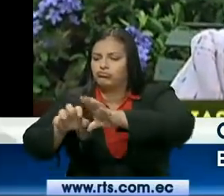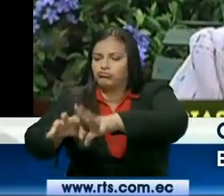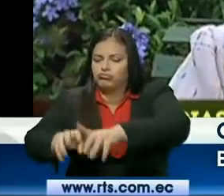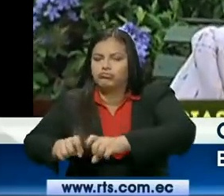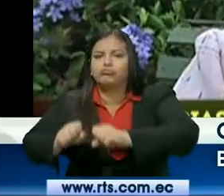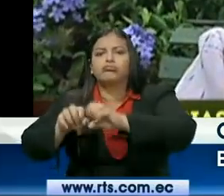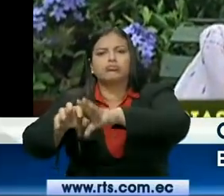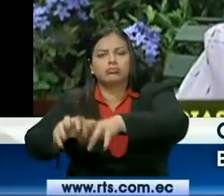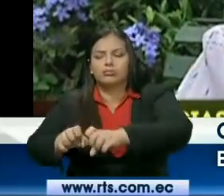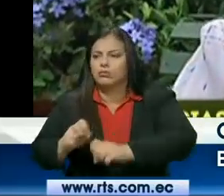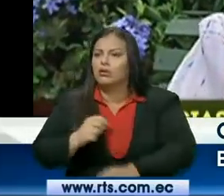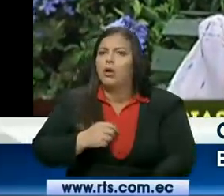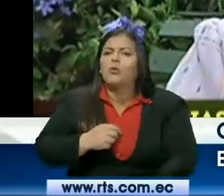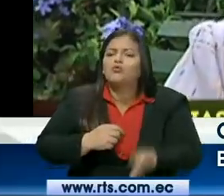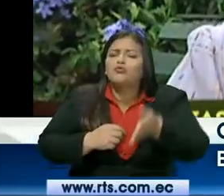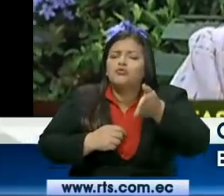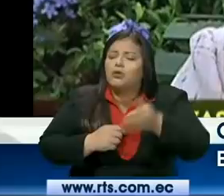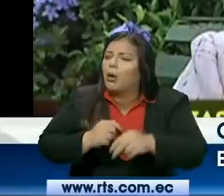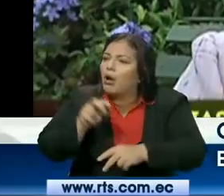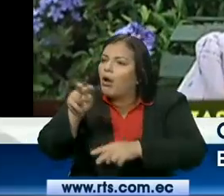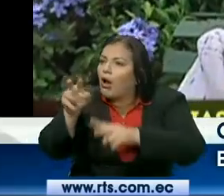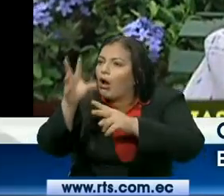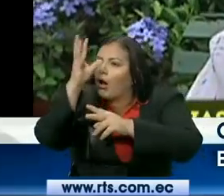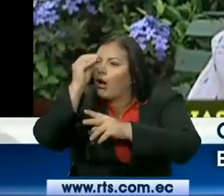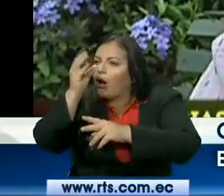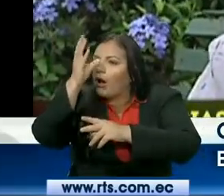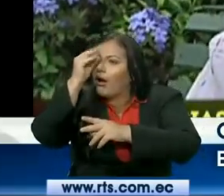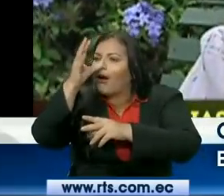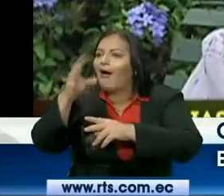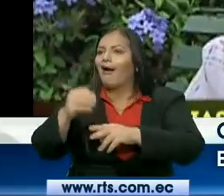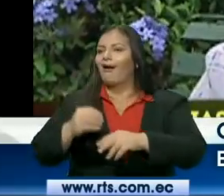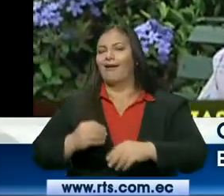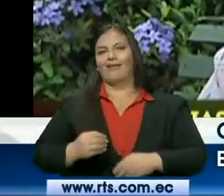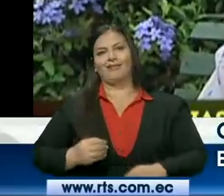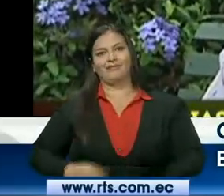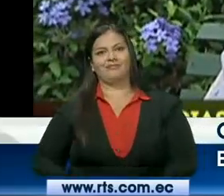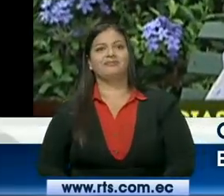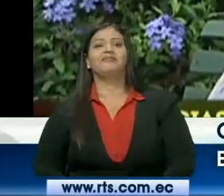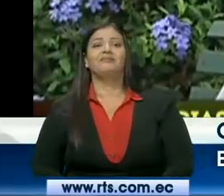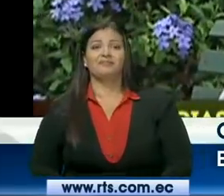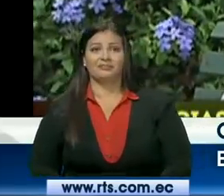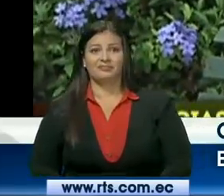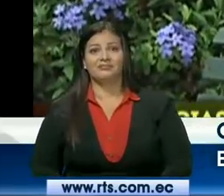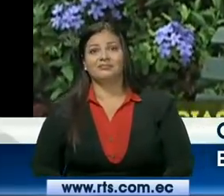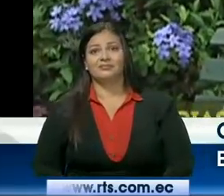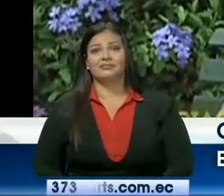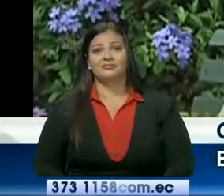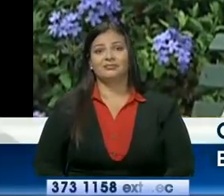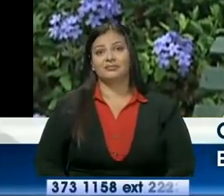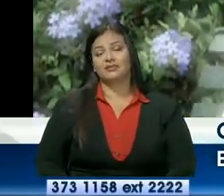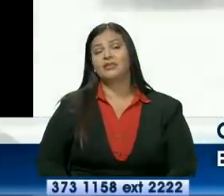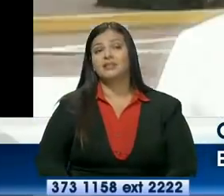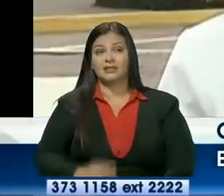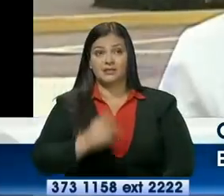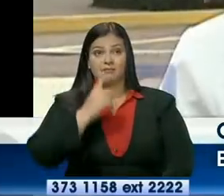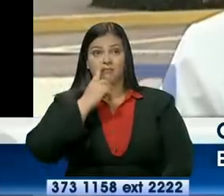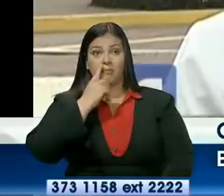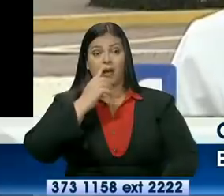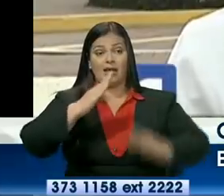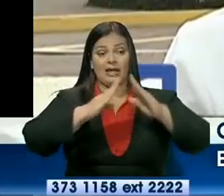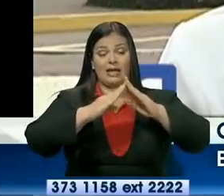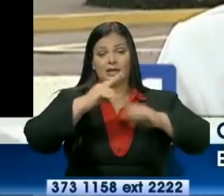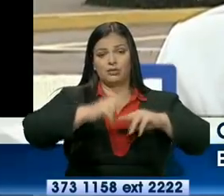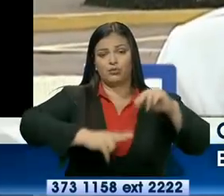Flor Manuela, nos venimos aquí a Simón Bolívar. Ya hicimos la casa, pues nosotros, hizo mi papá. Yo vivo